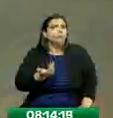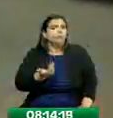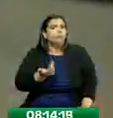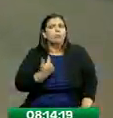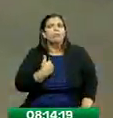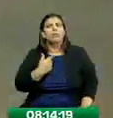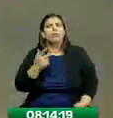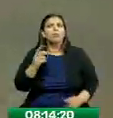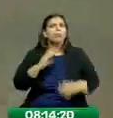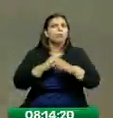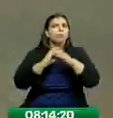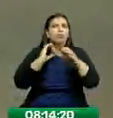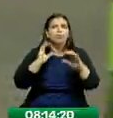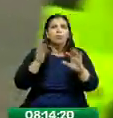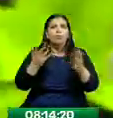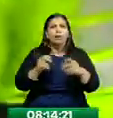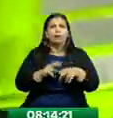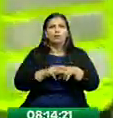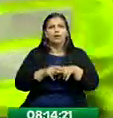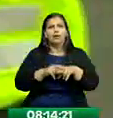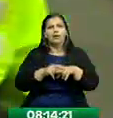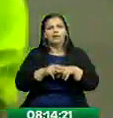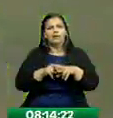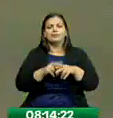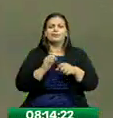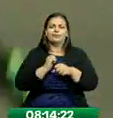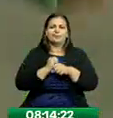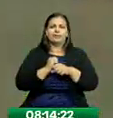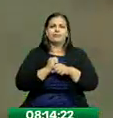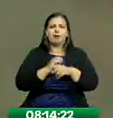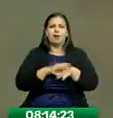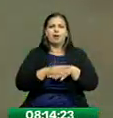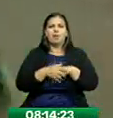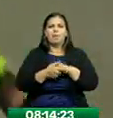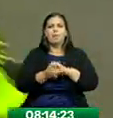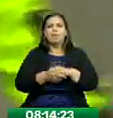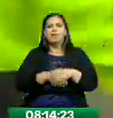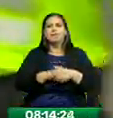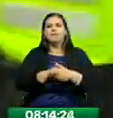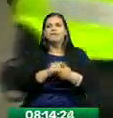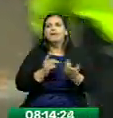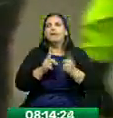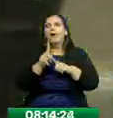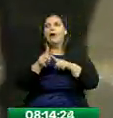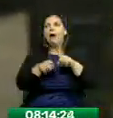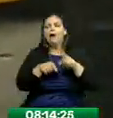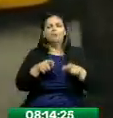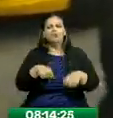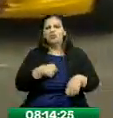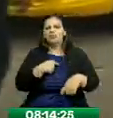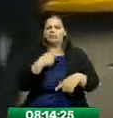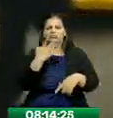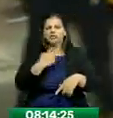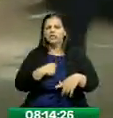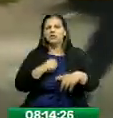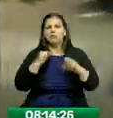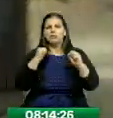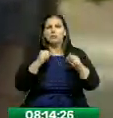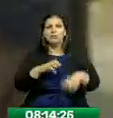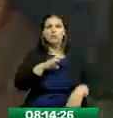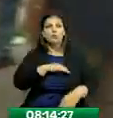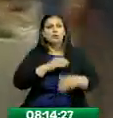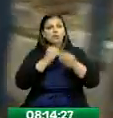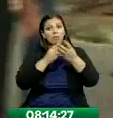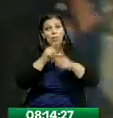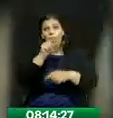pública. Obviamente ya están llegando hasta este sitio. Hay una disposición de la Policía Nacional que no se cierre ninguna calle, ninguna avenida de la urbe